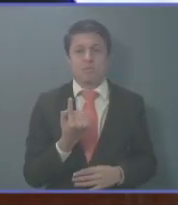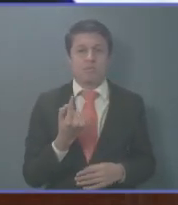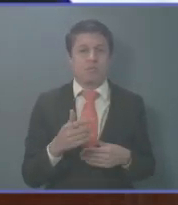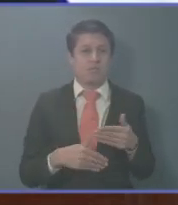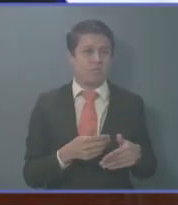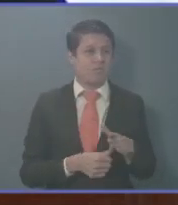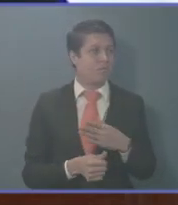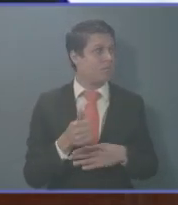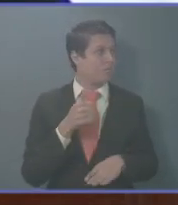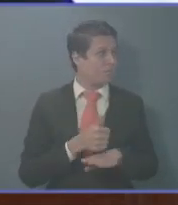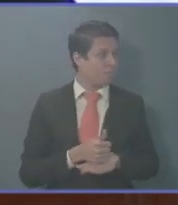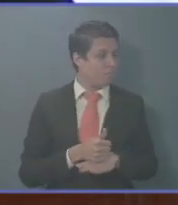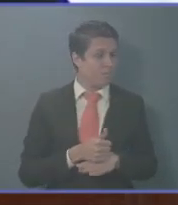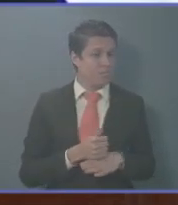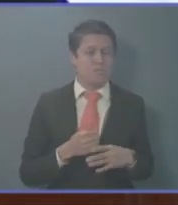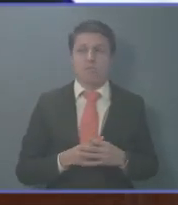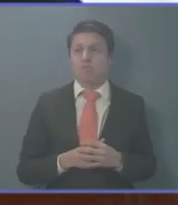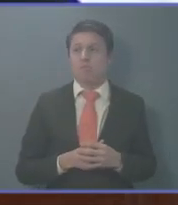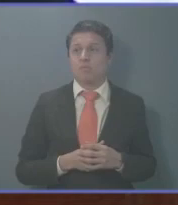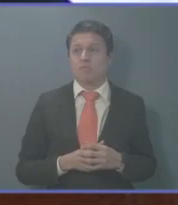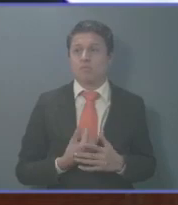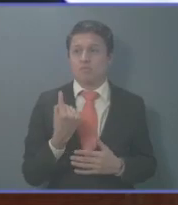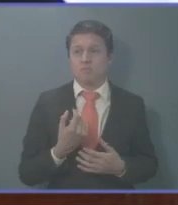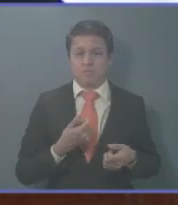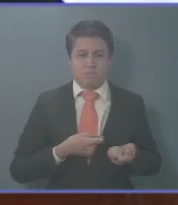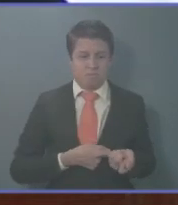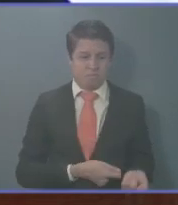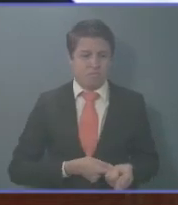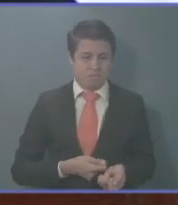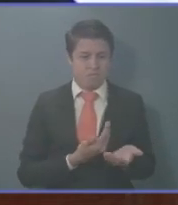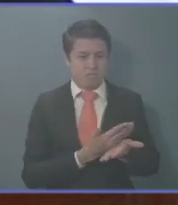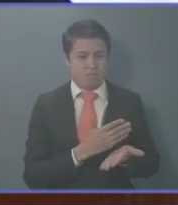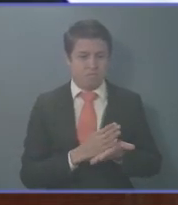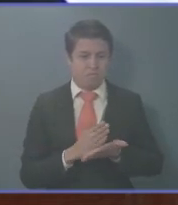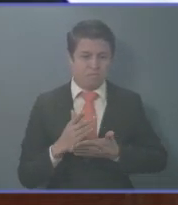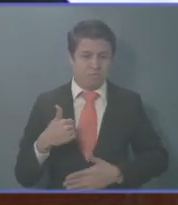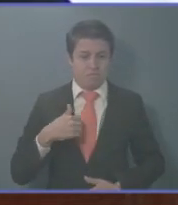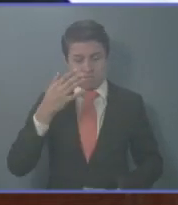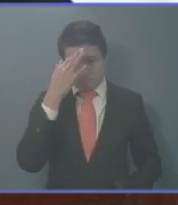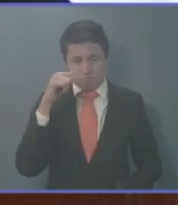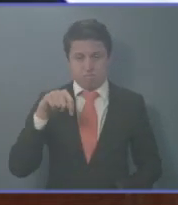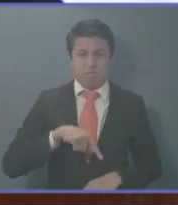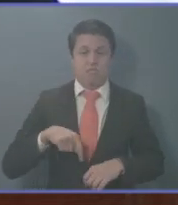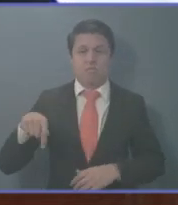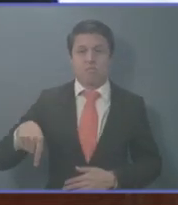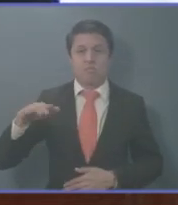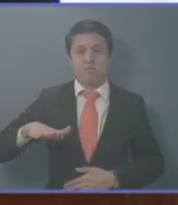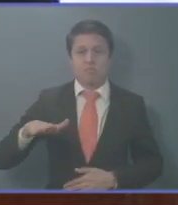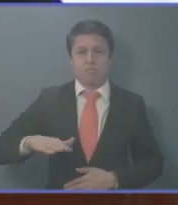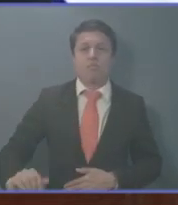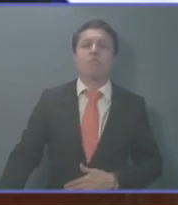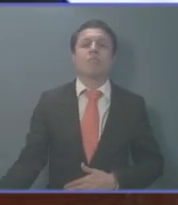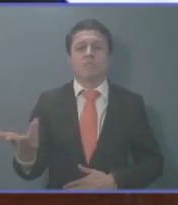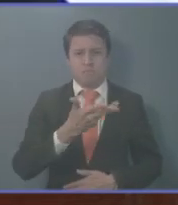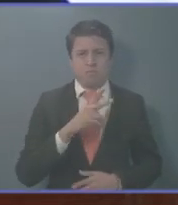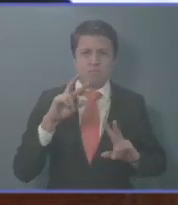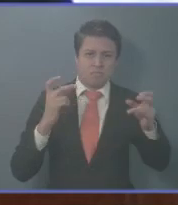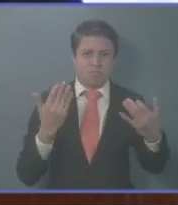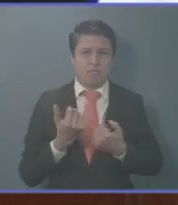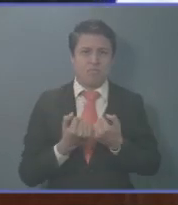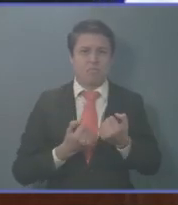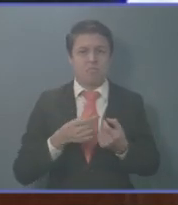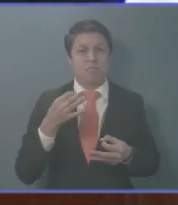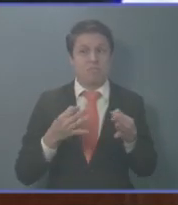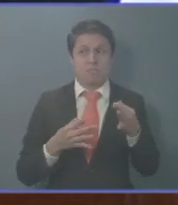administrativo y los de limpieza. Entonces yo creo que esta tarde vamos a hacer justicia, vamos a